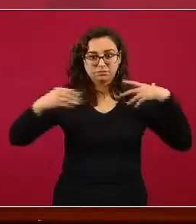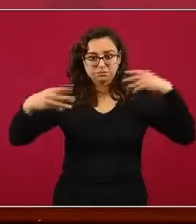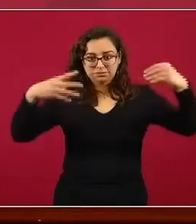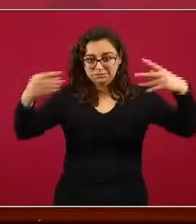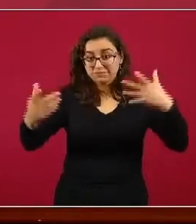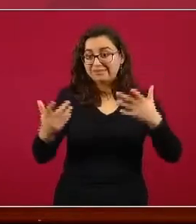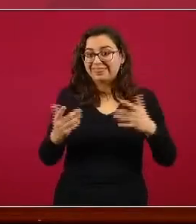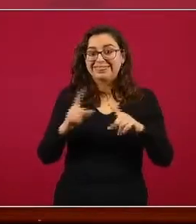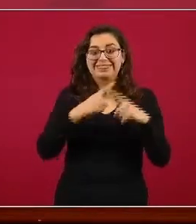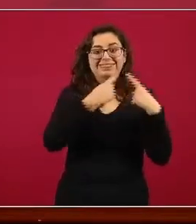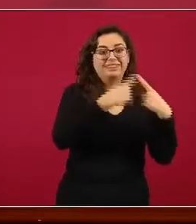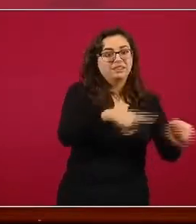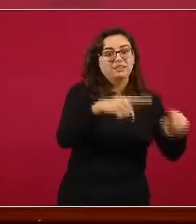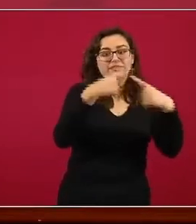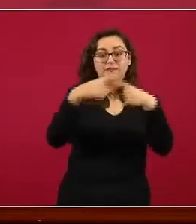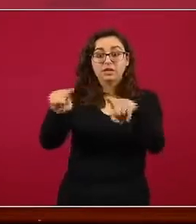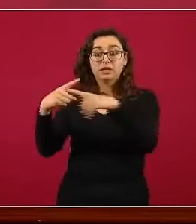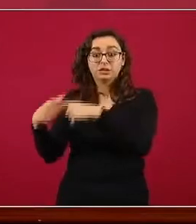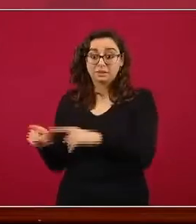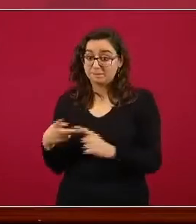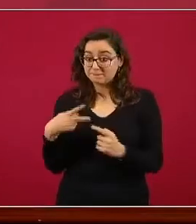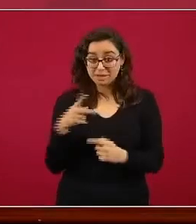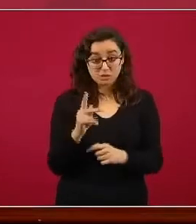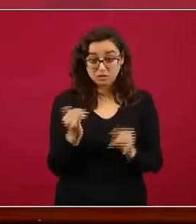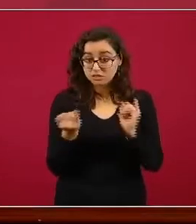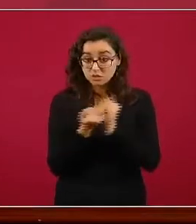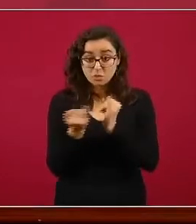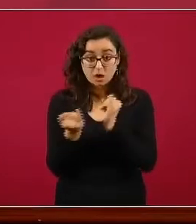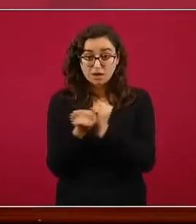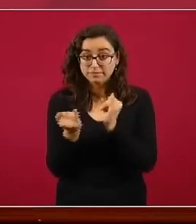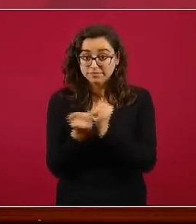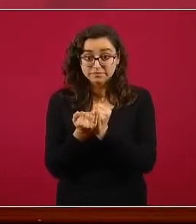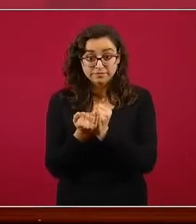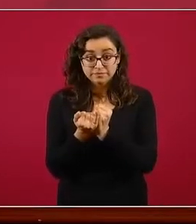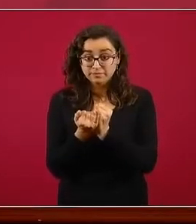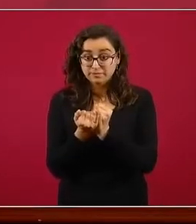Entonces, los mecanismos son los mismos,